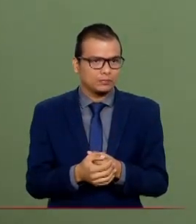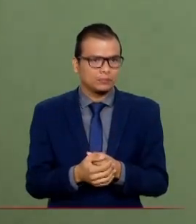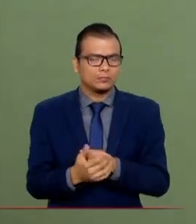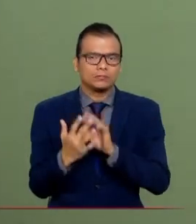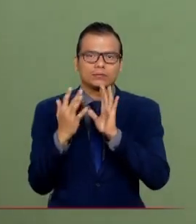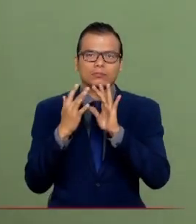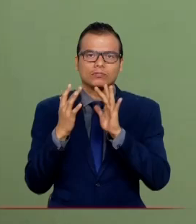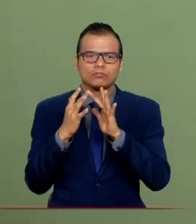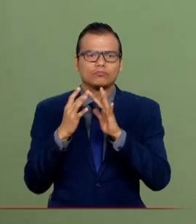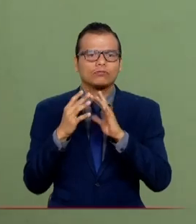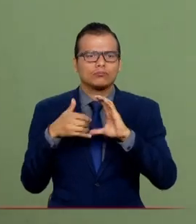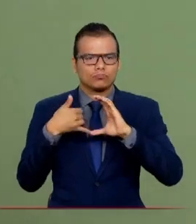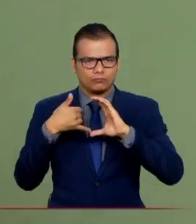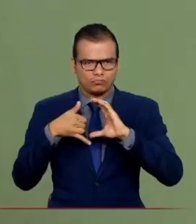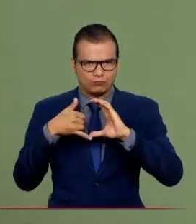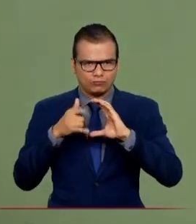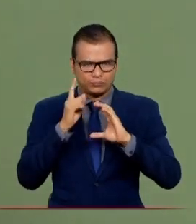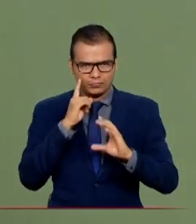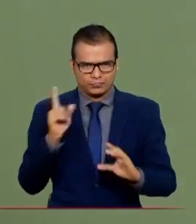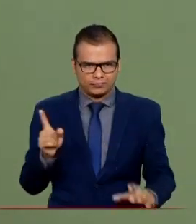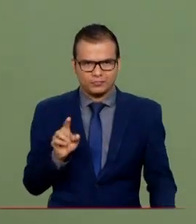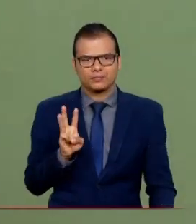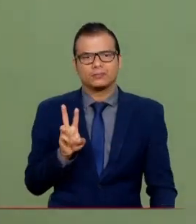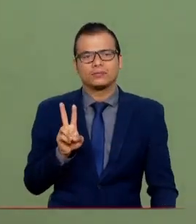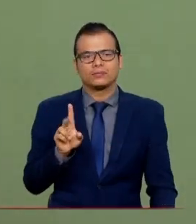conmigo por medio de un WhatsApp, el